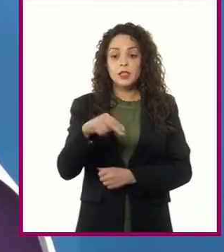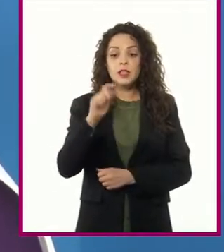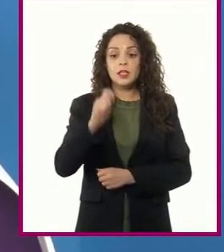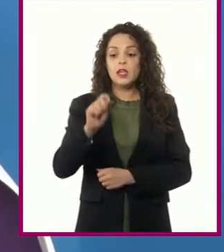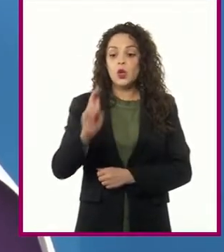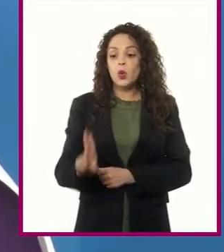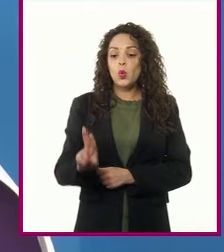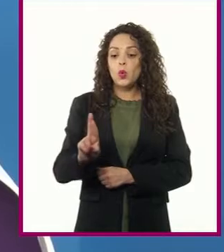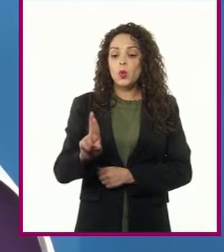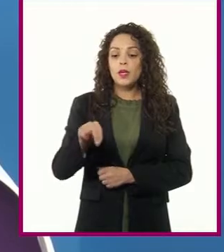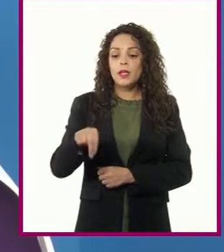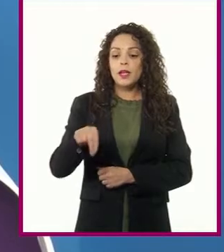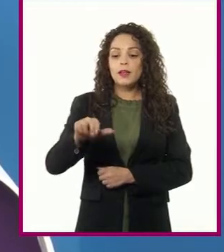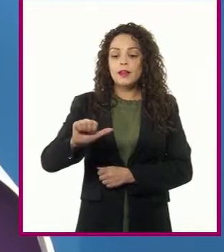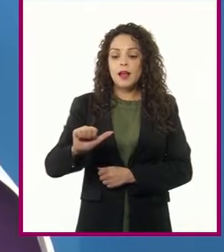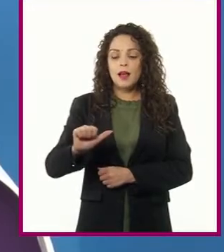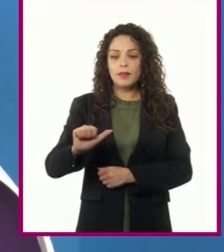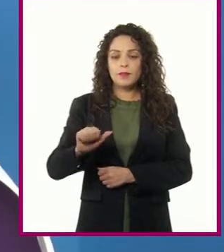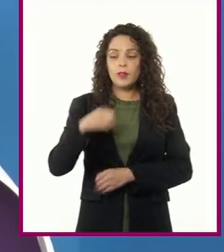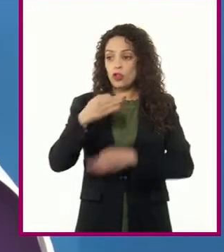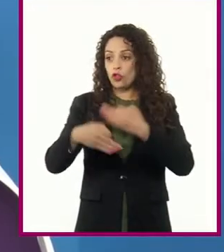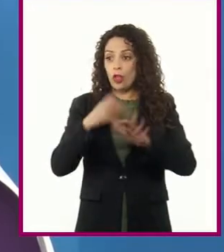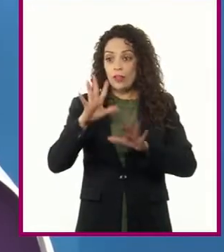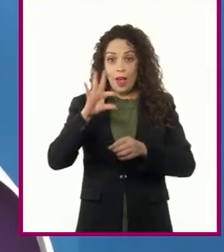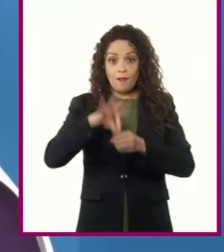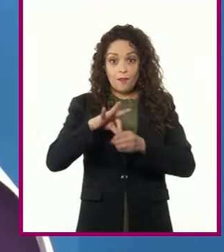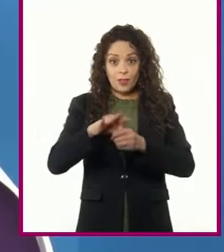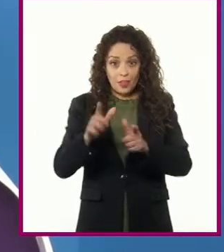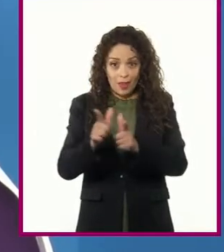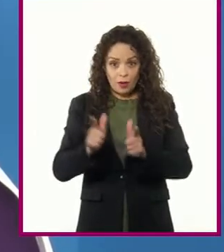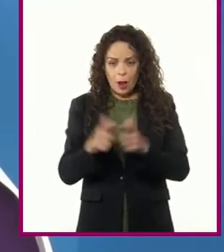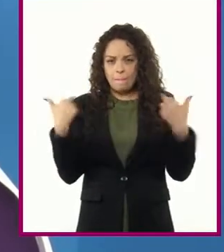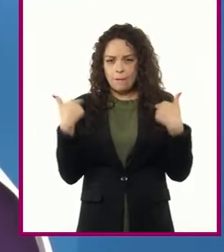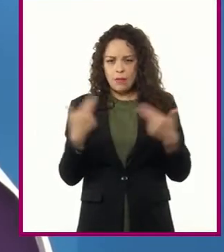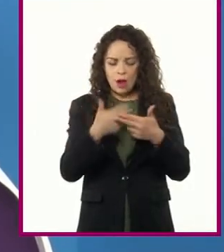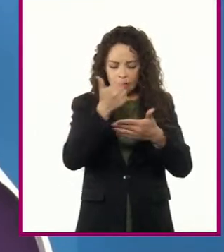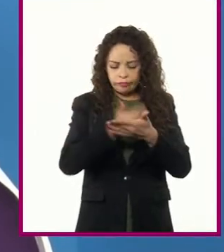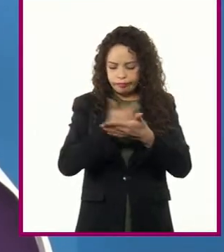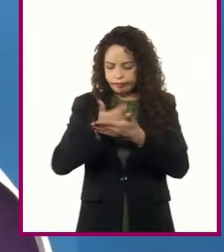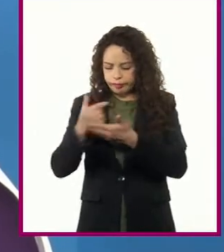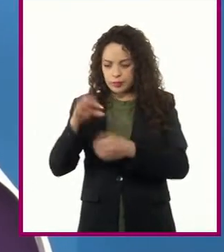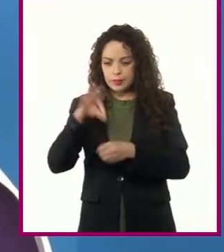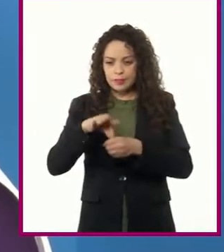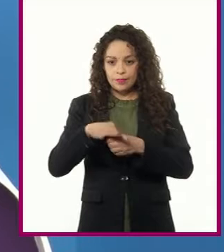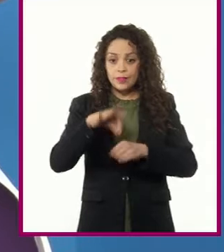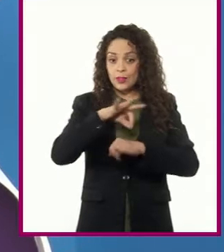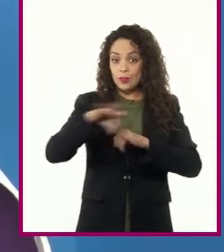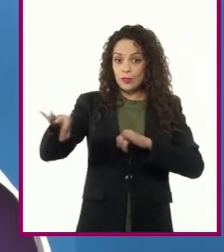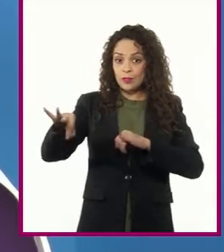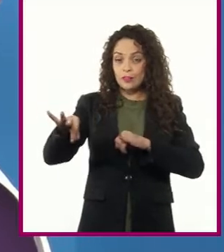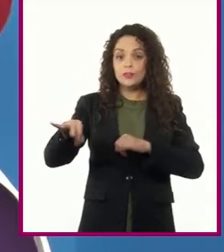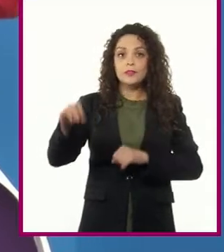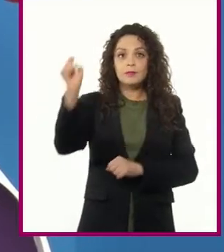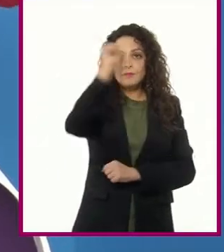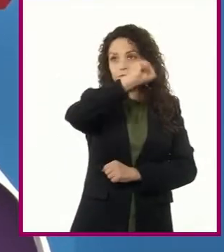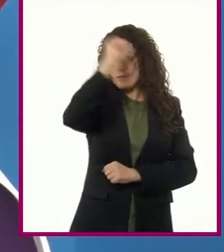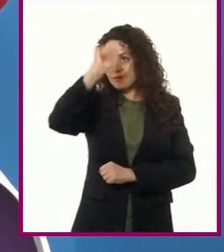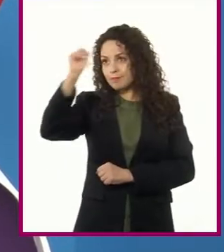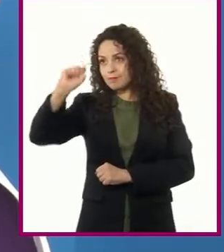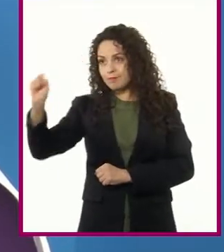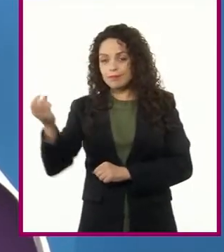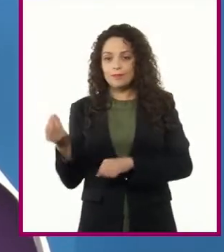urna. Cuando todo el grupo había votado, la maestra contabilizaba los votos y al final, en el pizarrón,